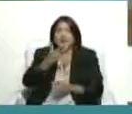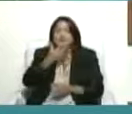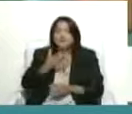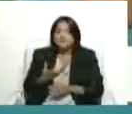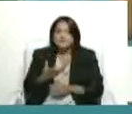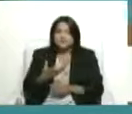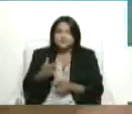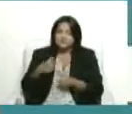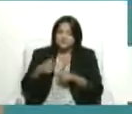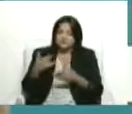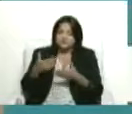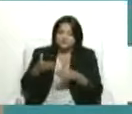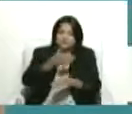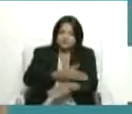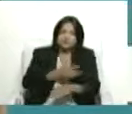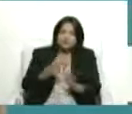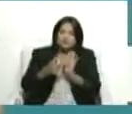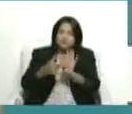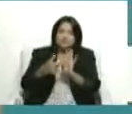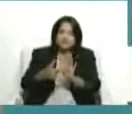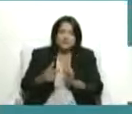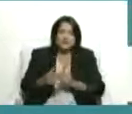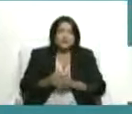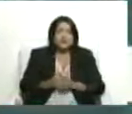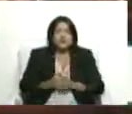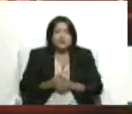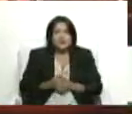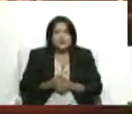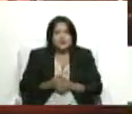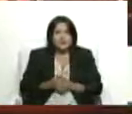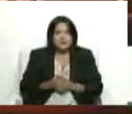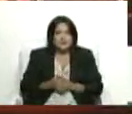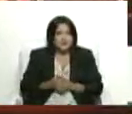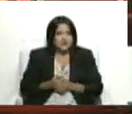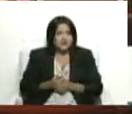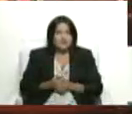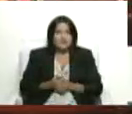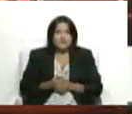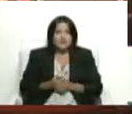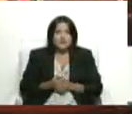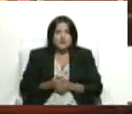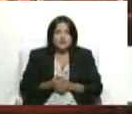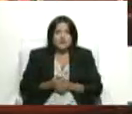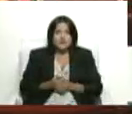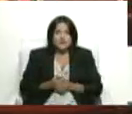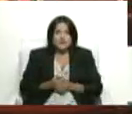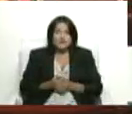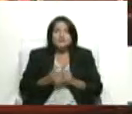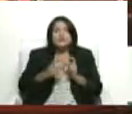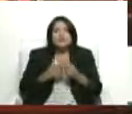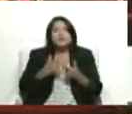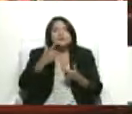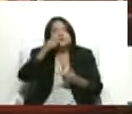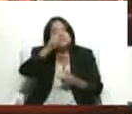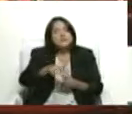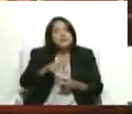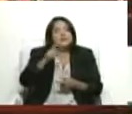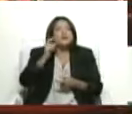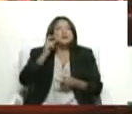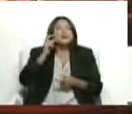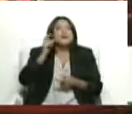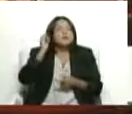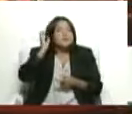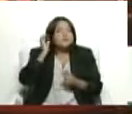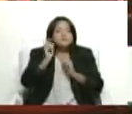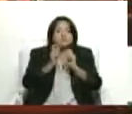sino que ya estamos mostrando durante toda esta campaña. Por ANTV, Erika Ortega Sanoja. Saludos, diputada